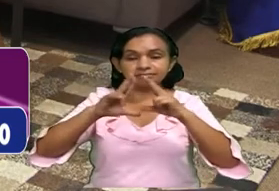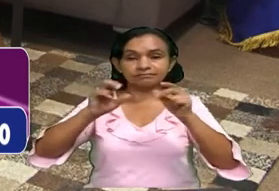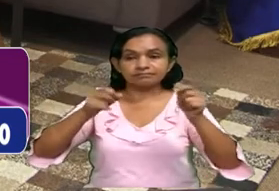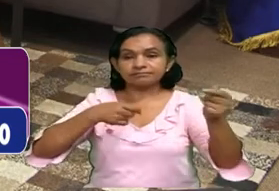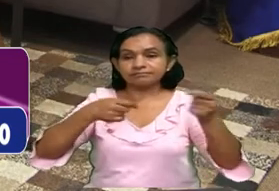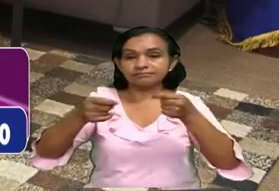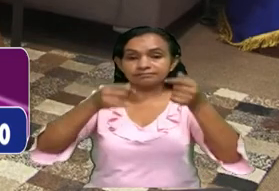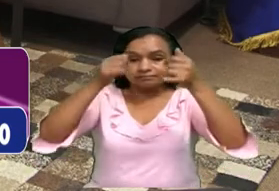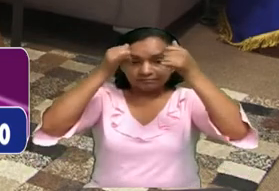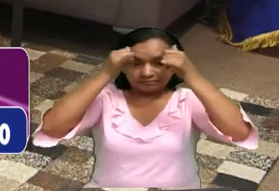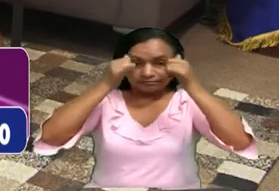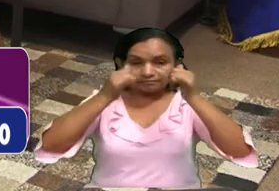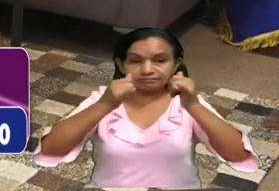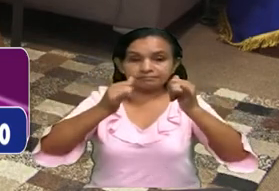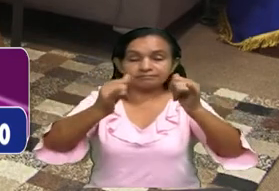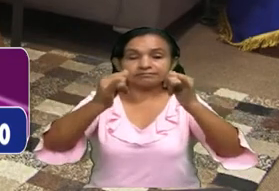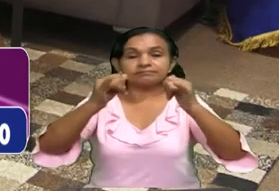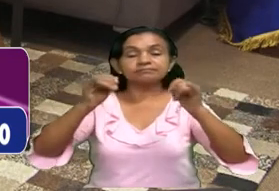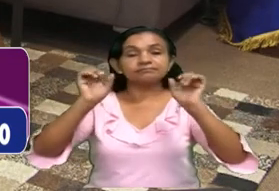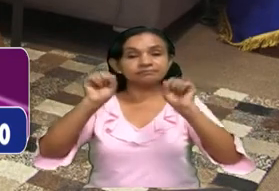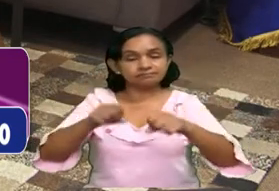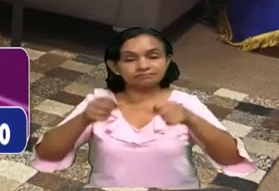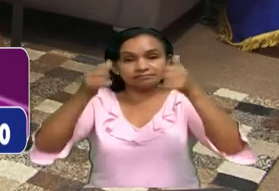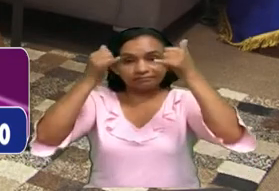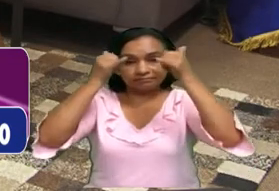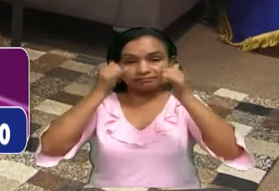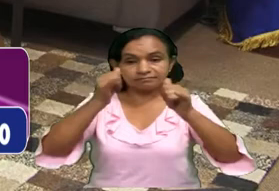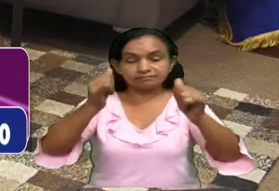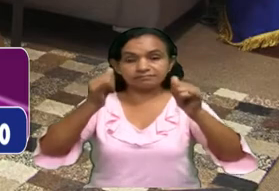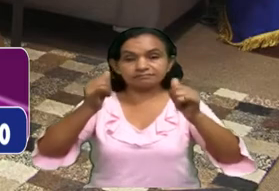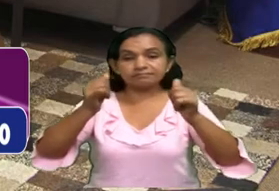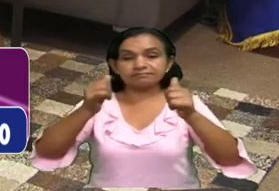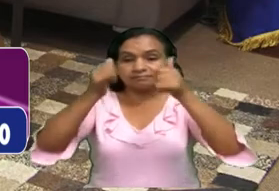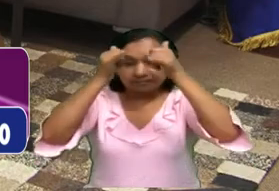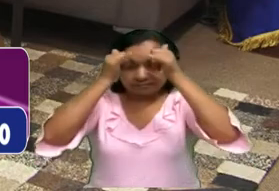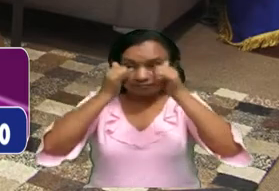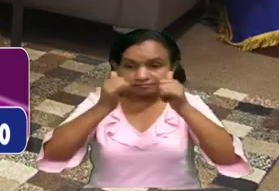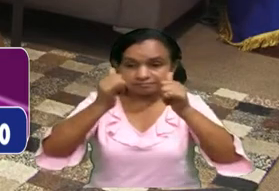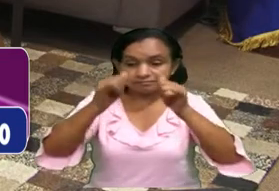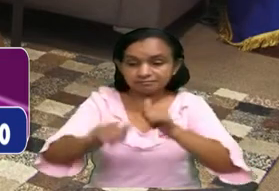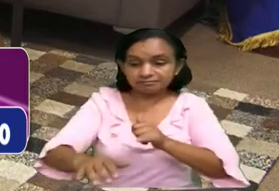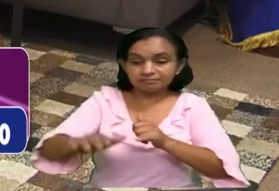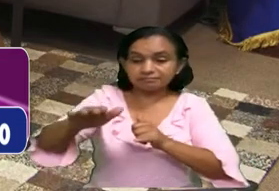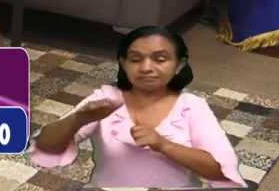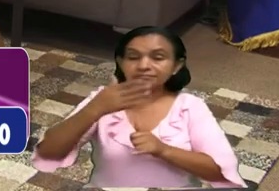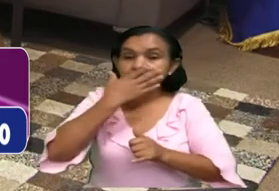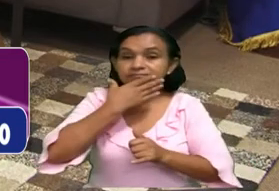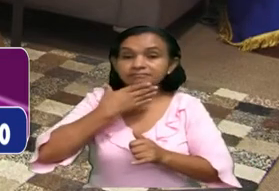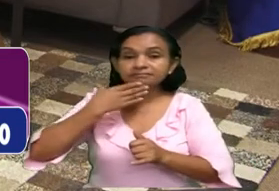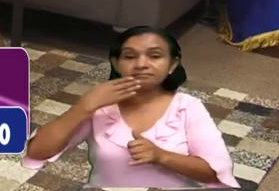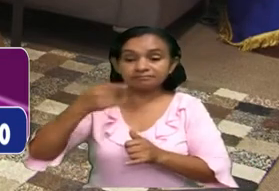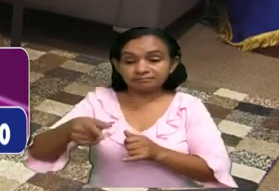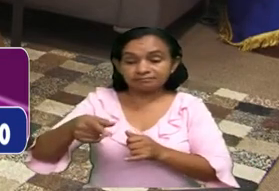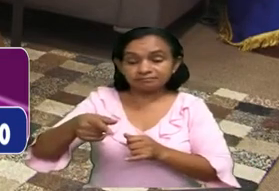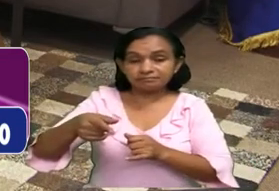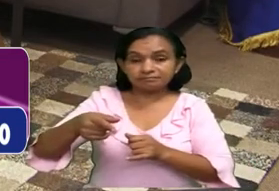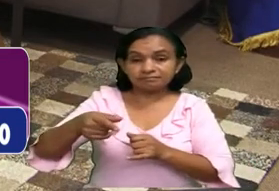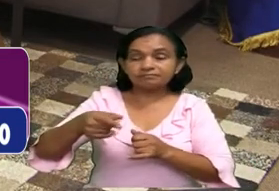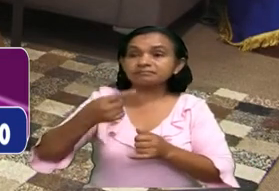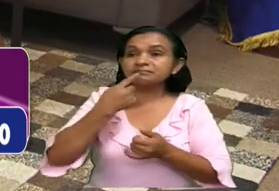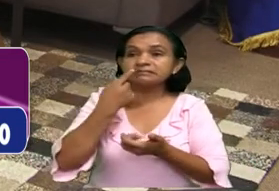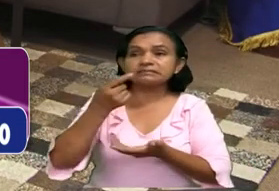de la ganadería ha sido Venezuela. Vaquillas que nosotros de calidad, de excelente calidad, que no hallábamos a quien